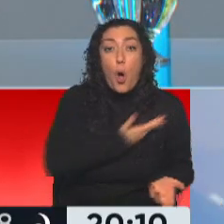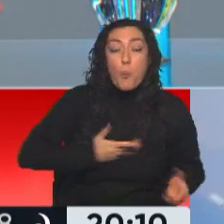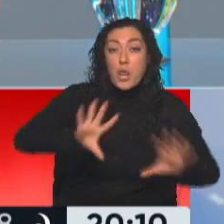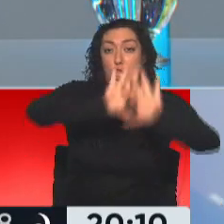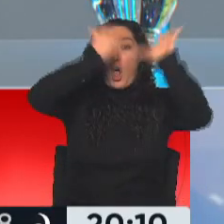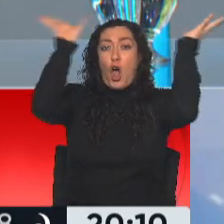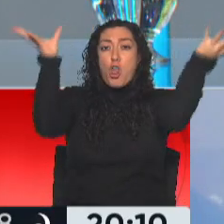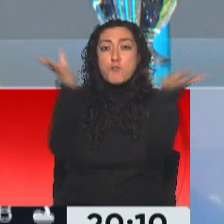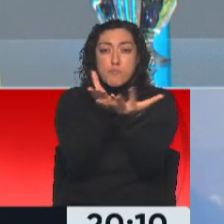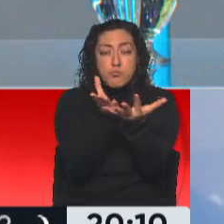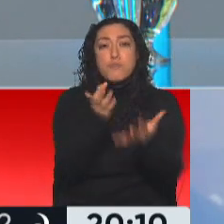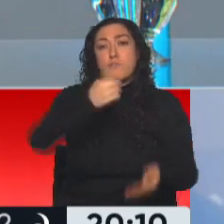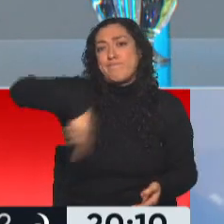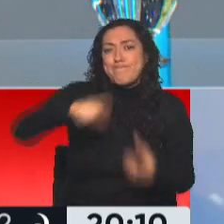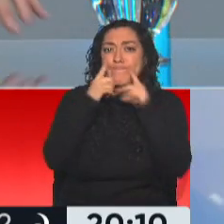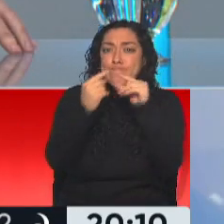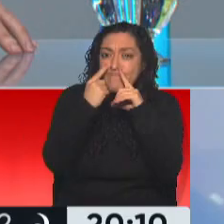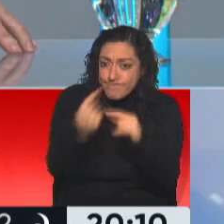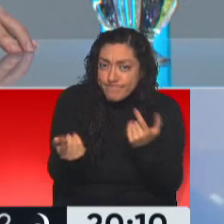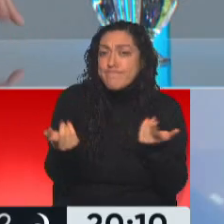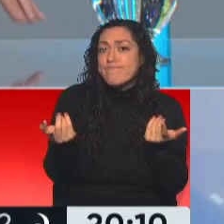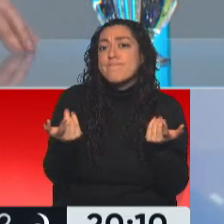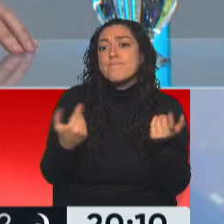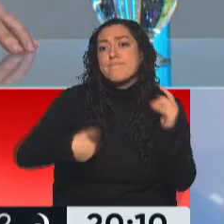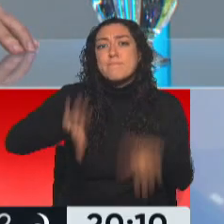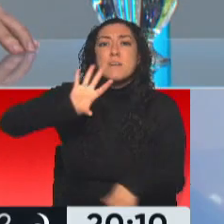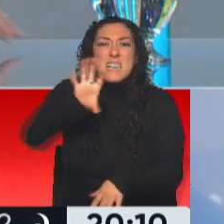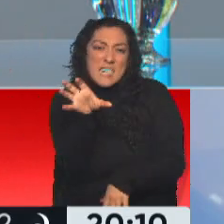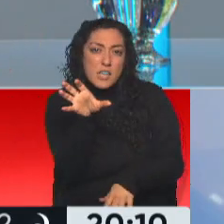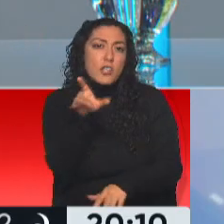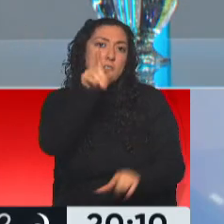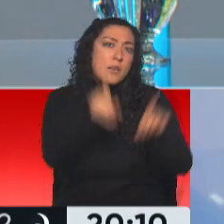mundo, gran parte del mundo, pero especialmente los de la región, incluso